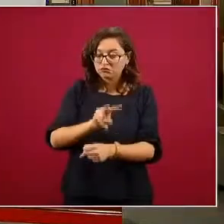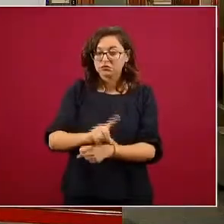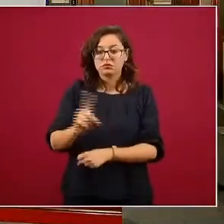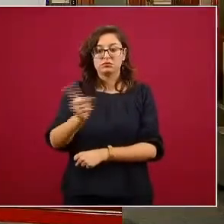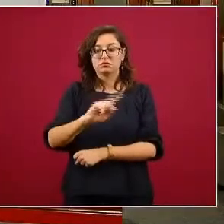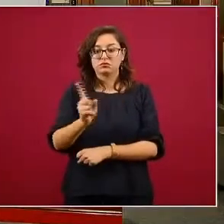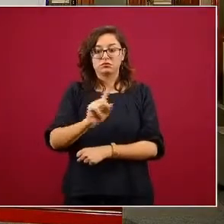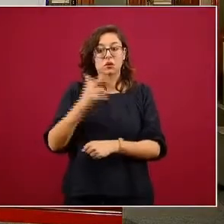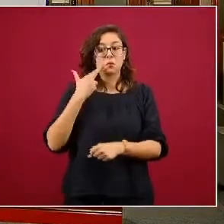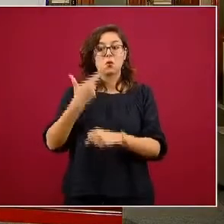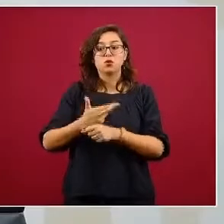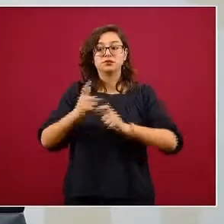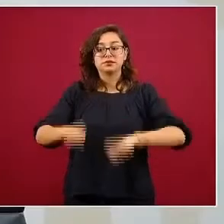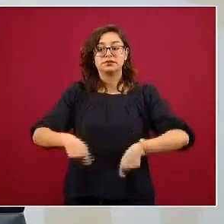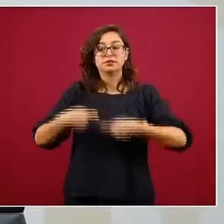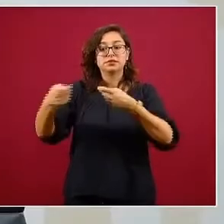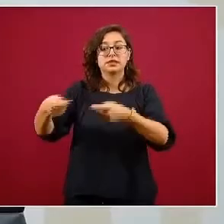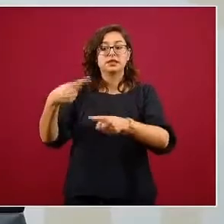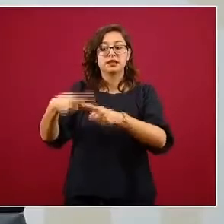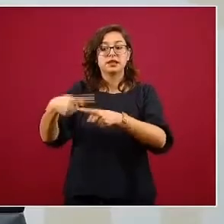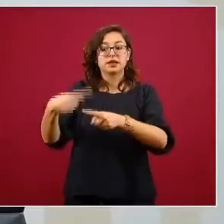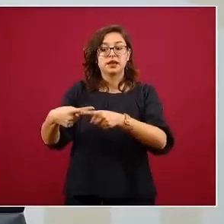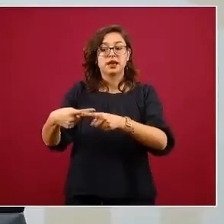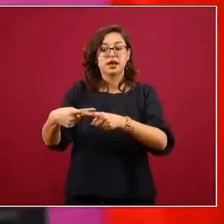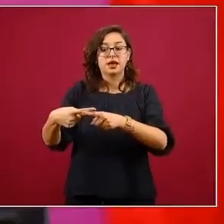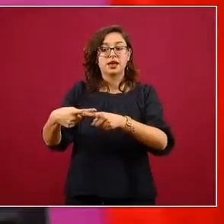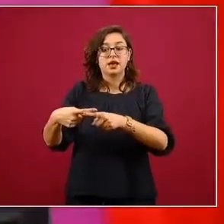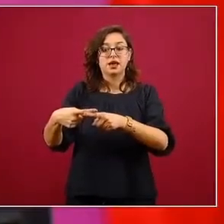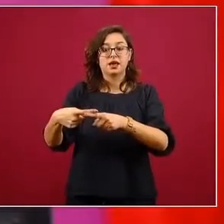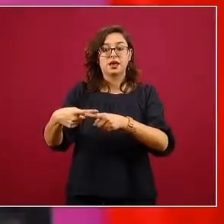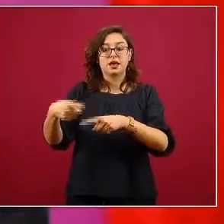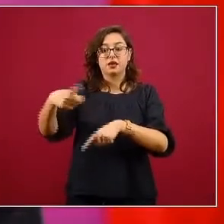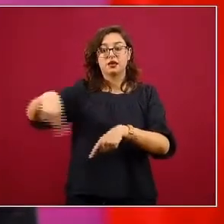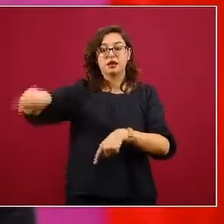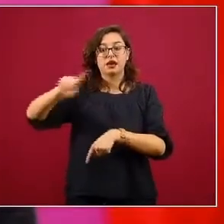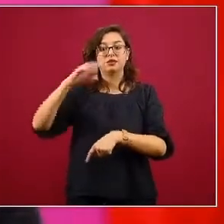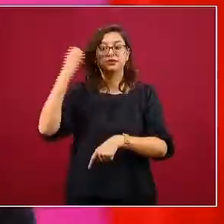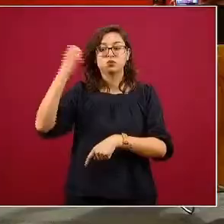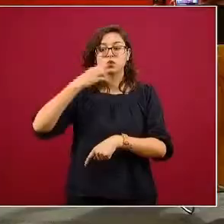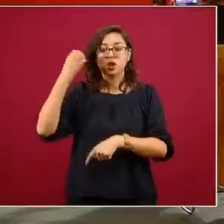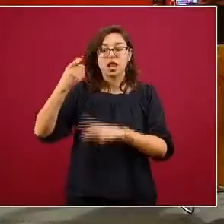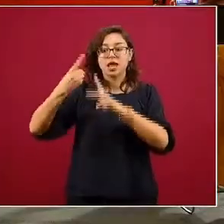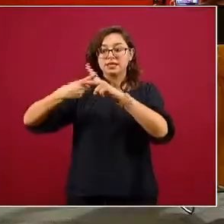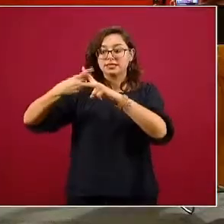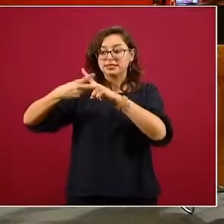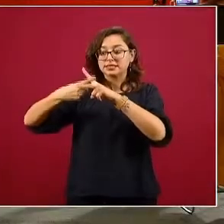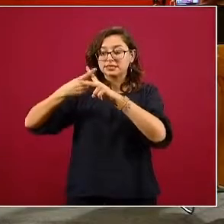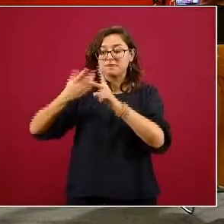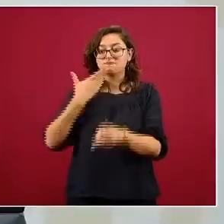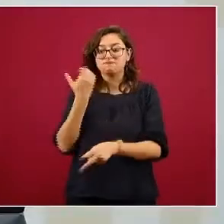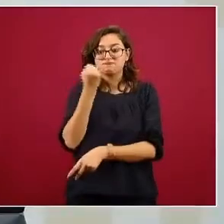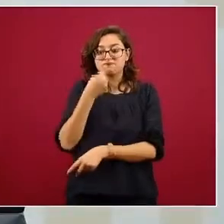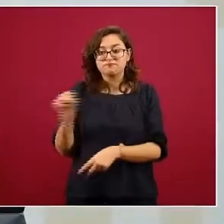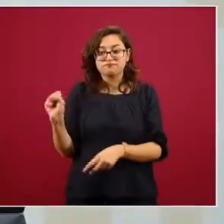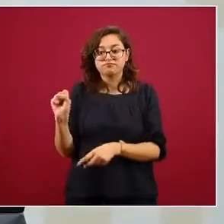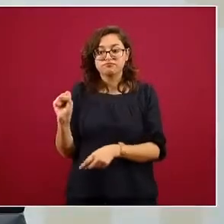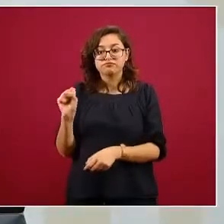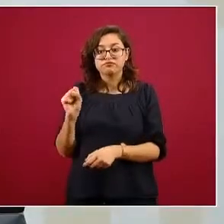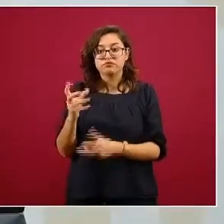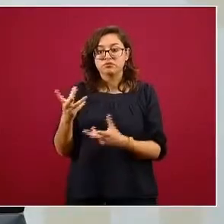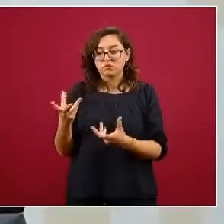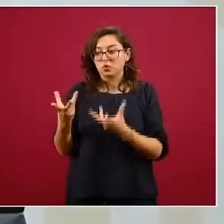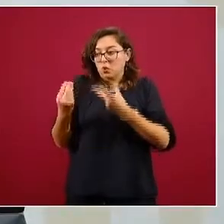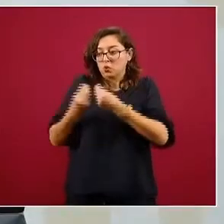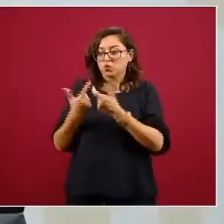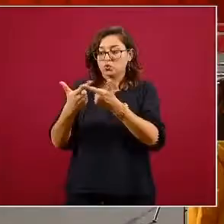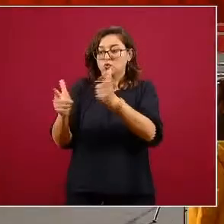Se lo pasamos esa actividad a los académicos matemáticos que están colaborando con